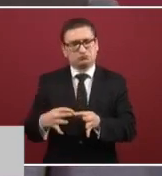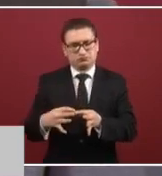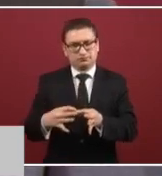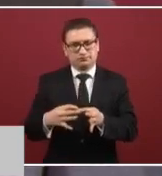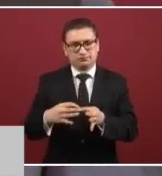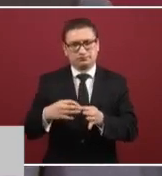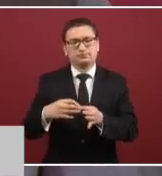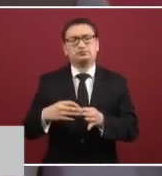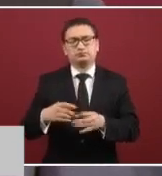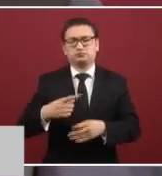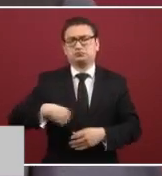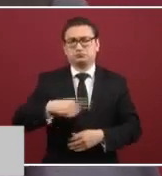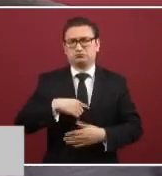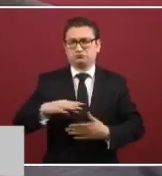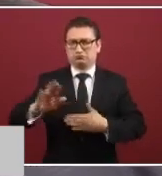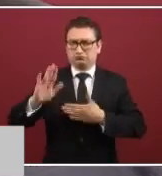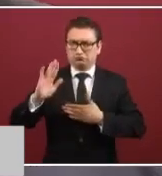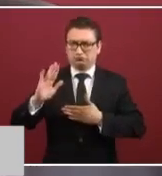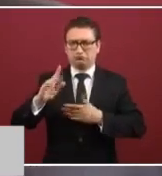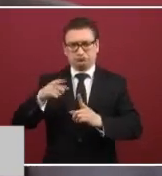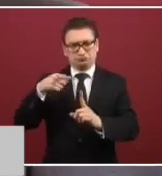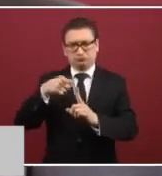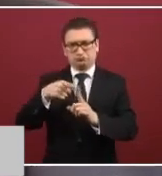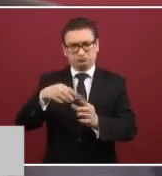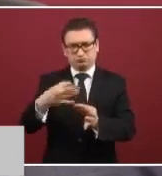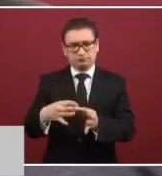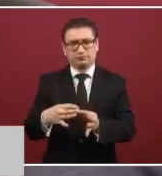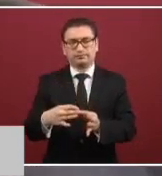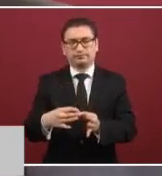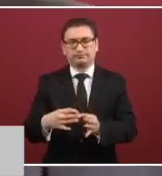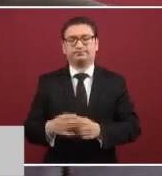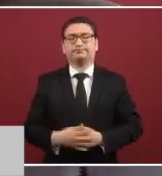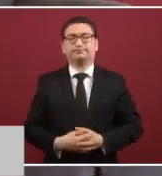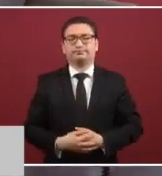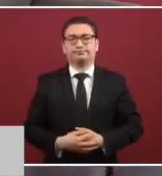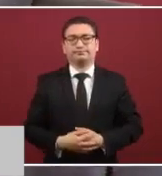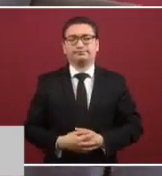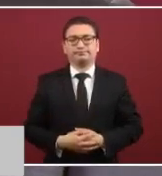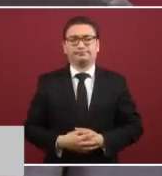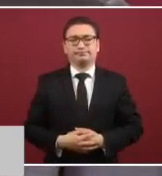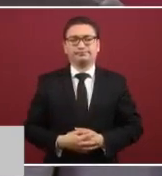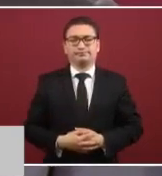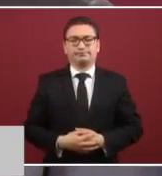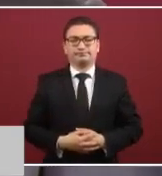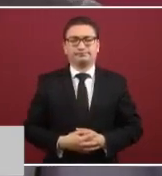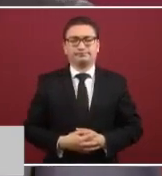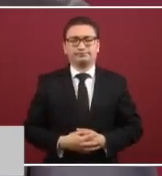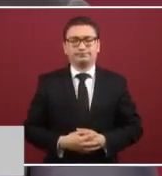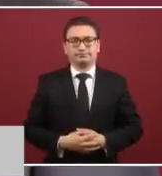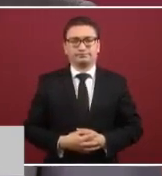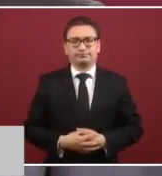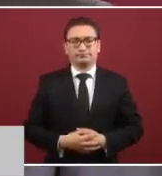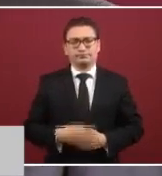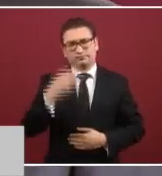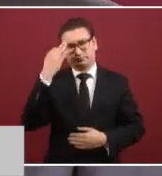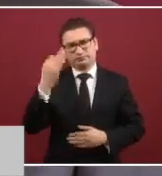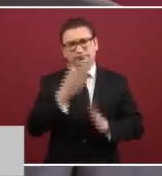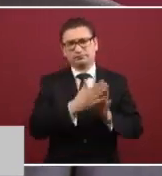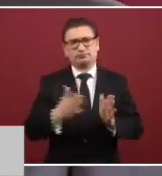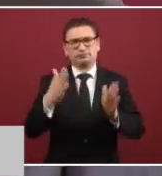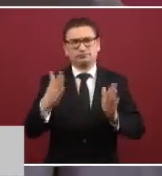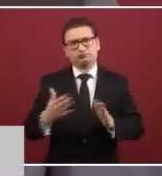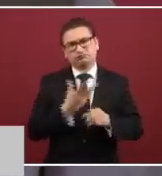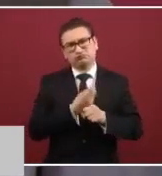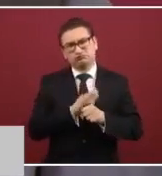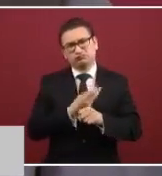Rocío Nale en coordinación con Pemex. También participará el Instituto Mexicano del Petróleo. La licitación se declara desierta porque las propuestas eran de